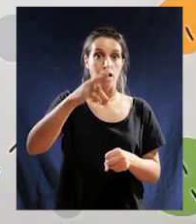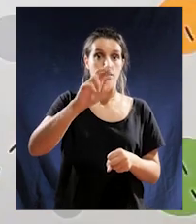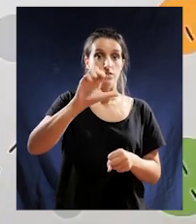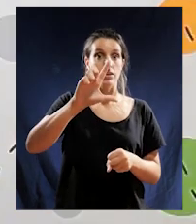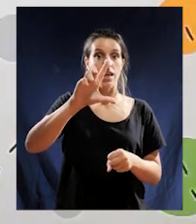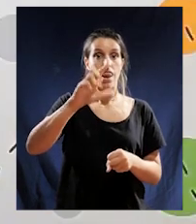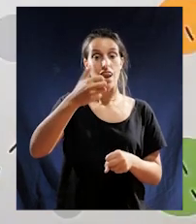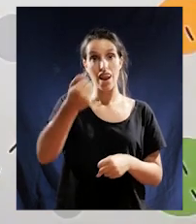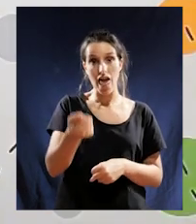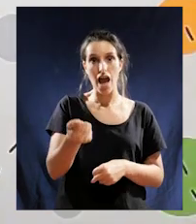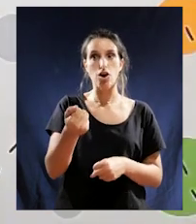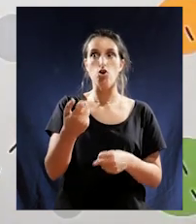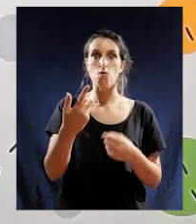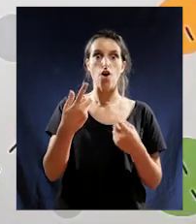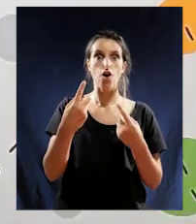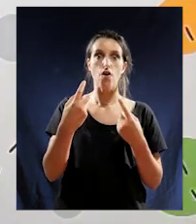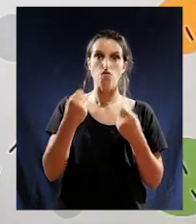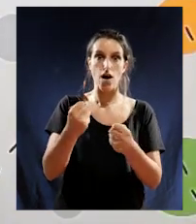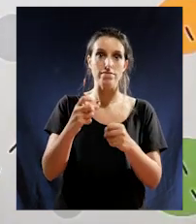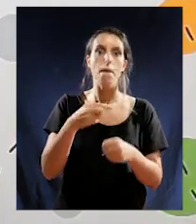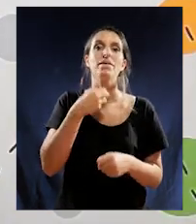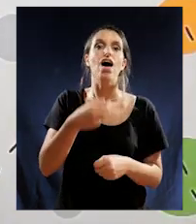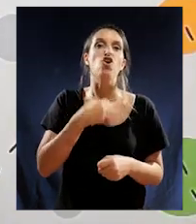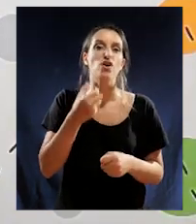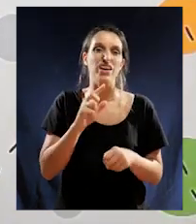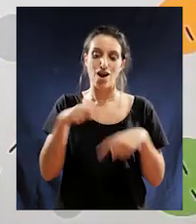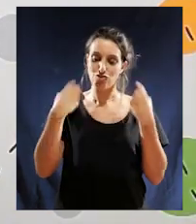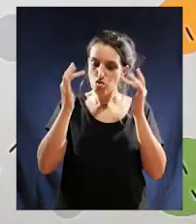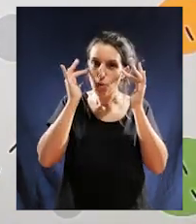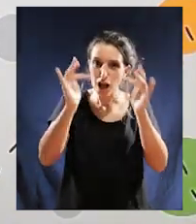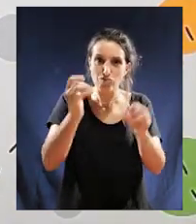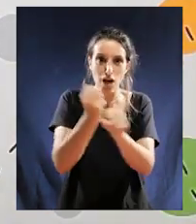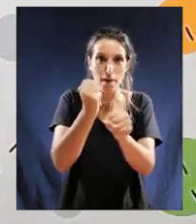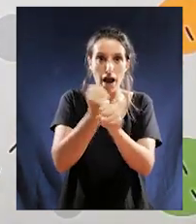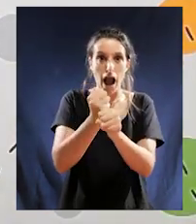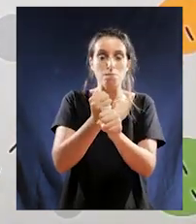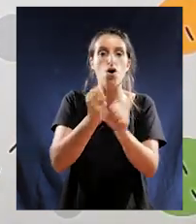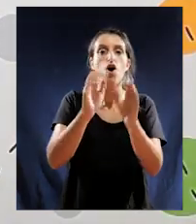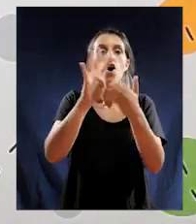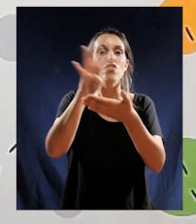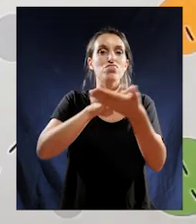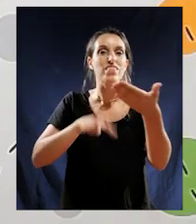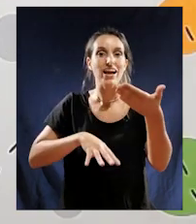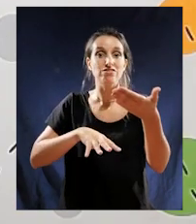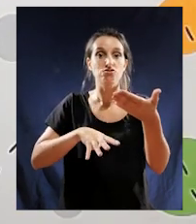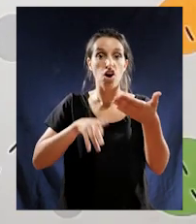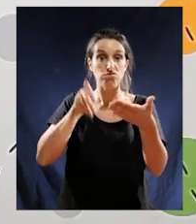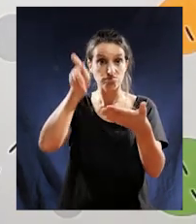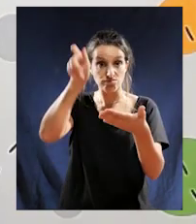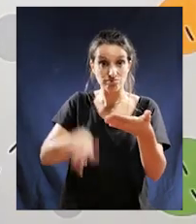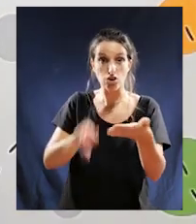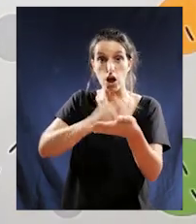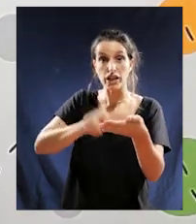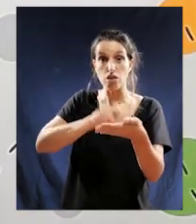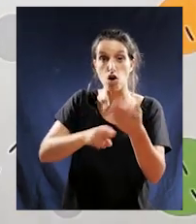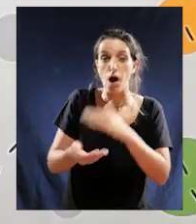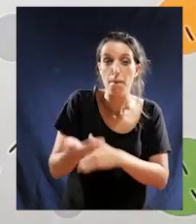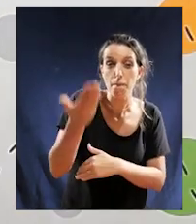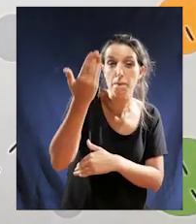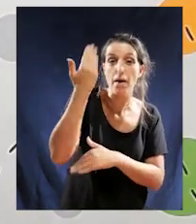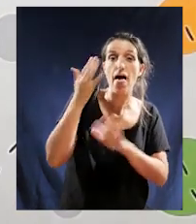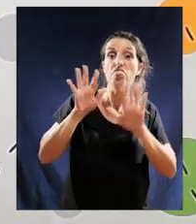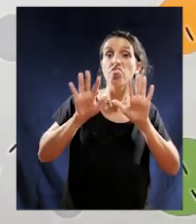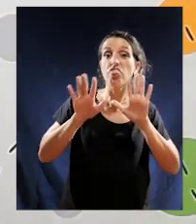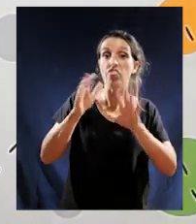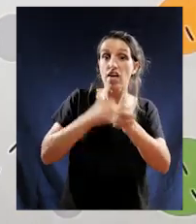que realmente una referencia muy fuerte para los que están en el campo de la pedagogía, los que estamos en el campo de la pedagogía, un texto que ella escribió hace